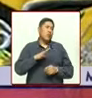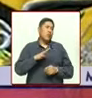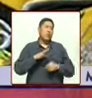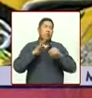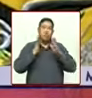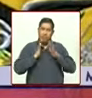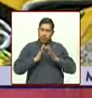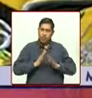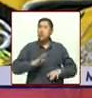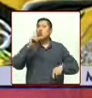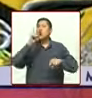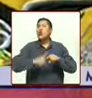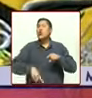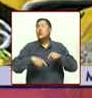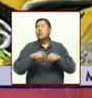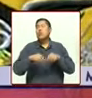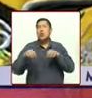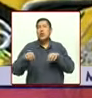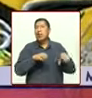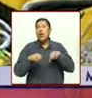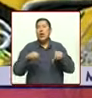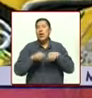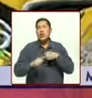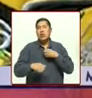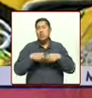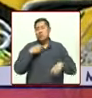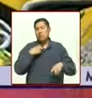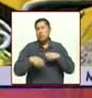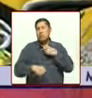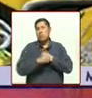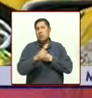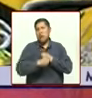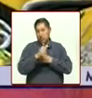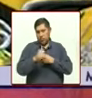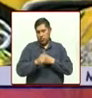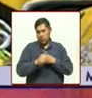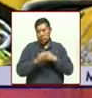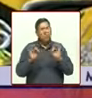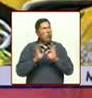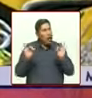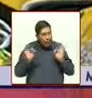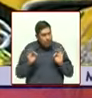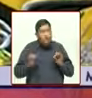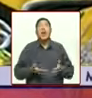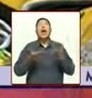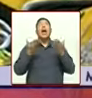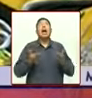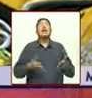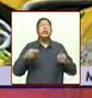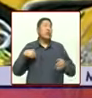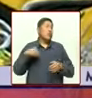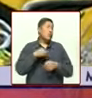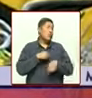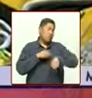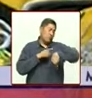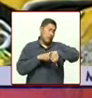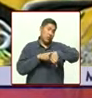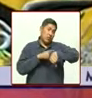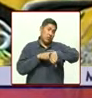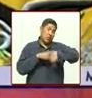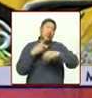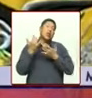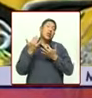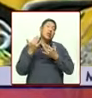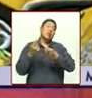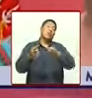no puede arriesgarse bajo ningún argumento. Y aquí hemos estado. Aquí hemos estado hasta esta hora esperando